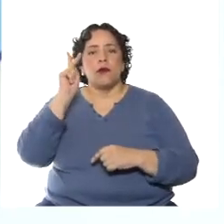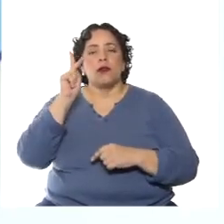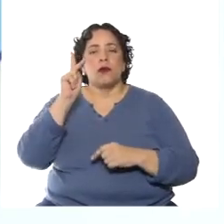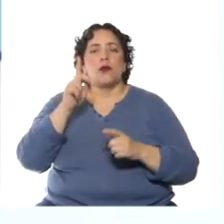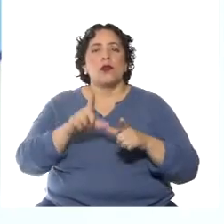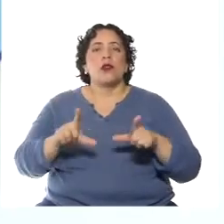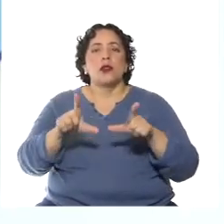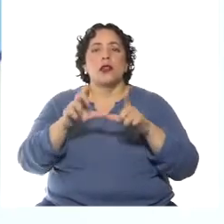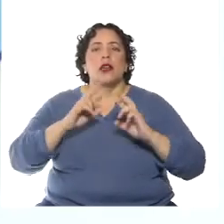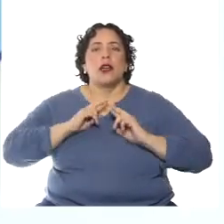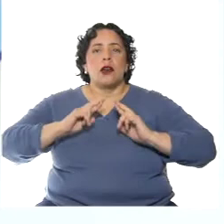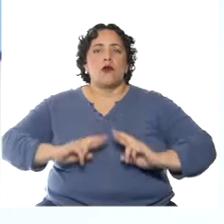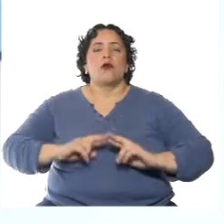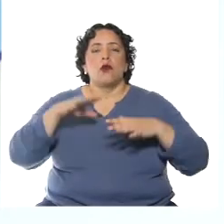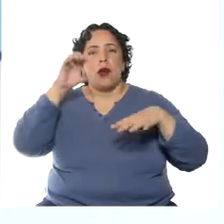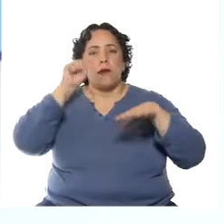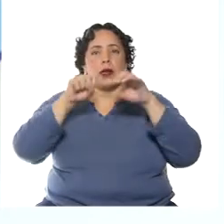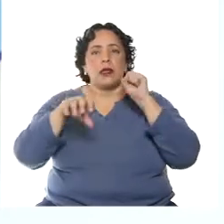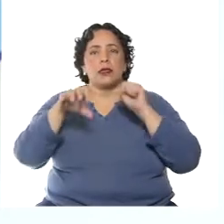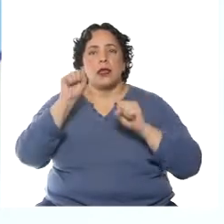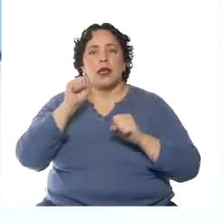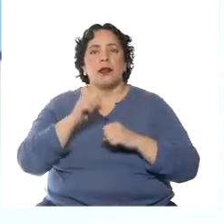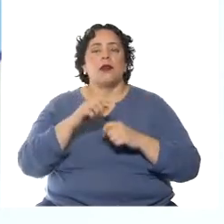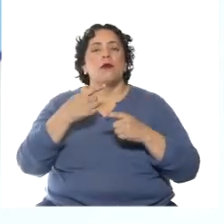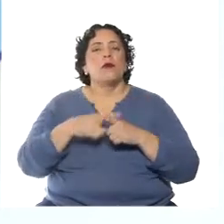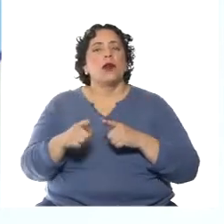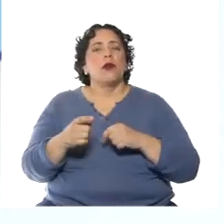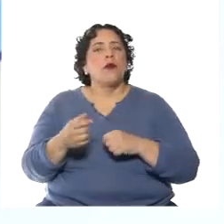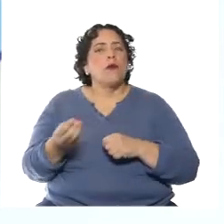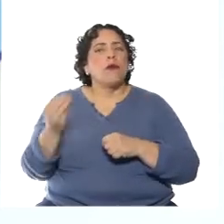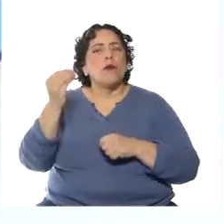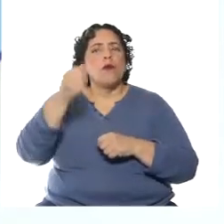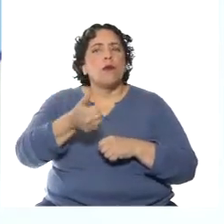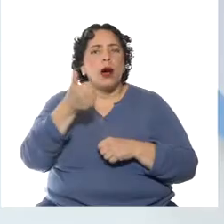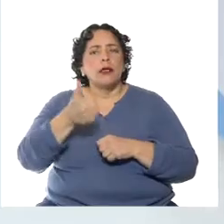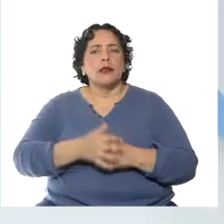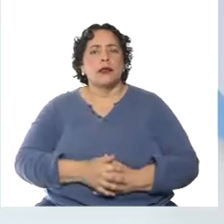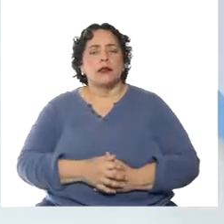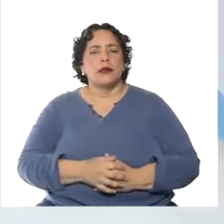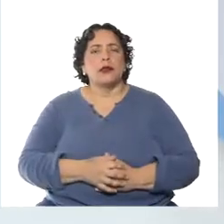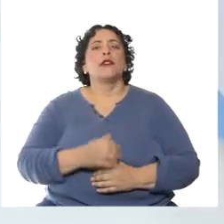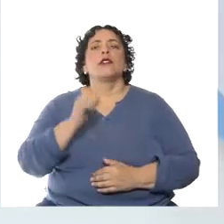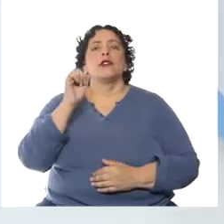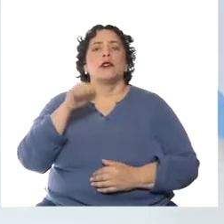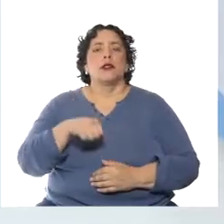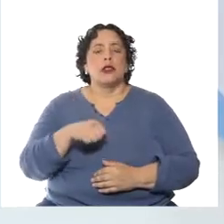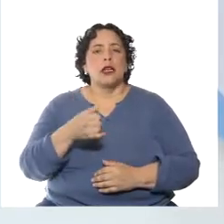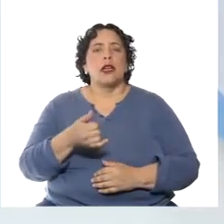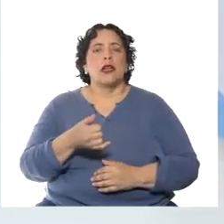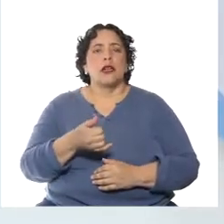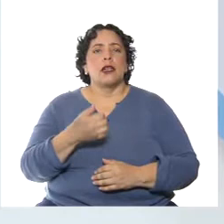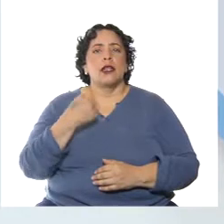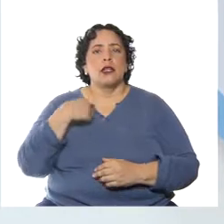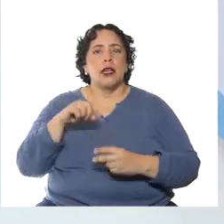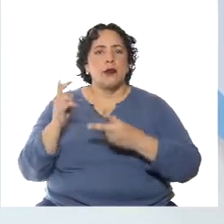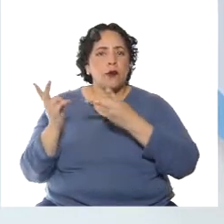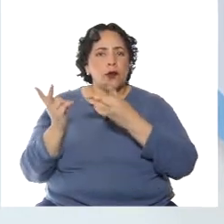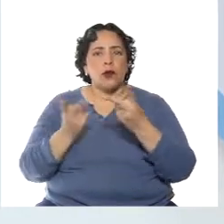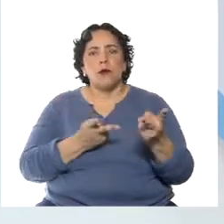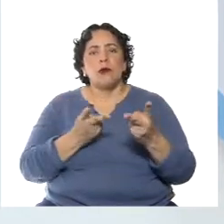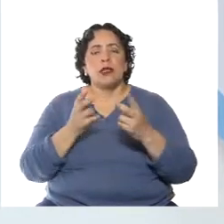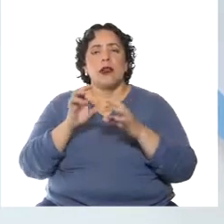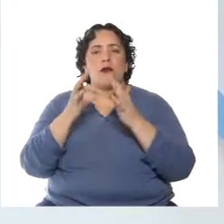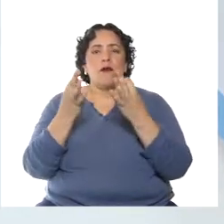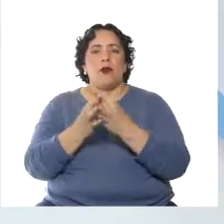nuestro segmento de recursos para el aprendizaje. Pero ¿qué más tenemos, Williamy? Pues claro que sí, Guillermo. Tenemos que invitar a la